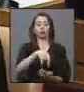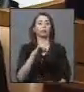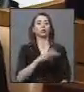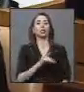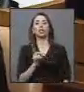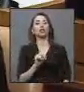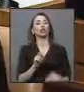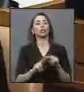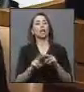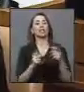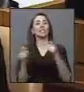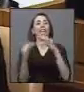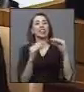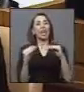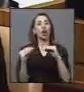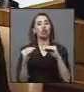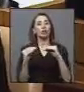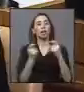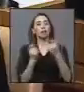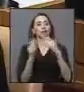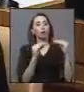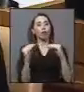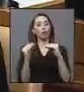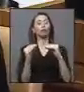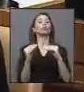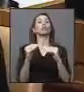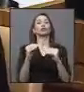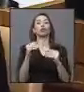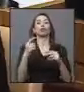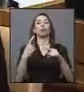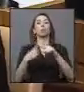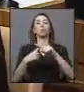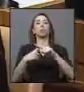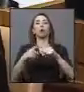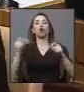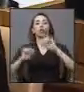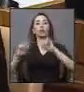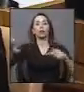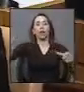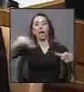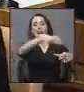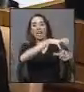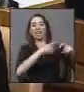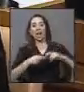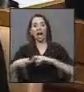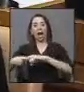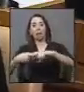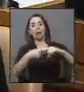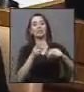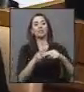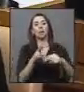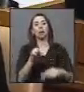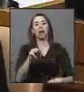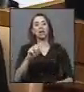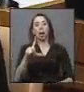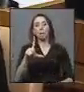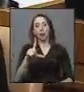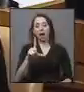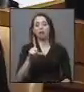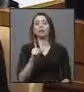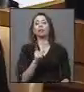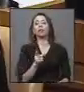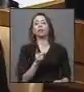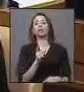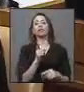Se hace todos los años. Durante este y los gobiernos anteriores hemos conocido muchos ejemplos de esto. Quizás la más flagrante es precisamente